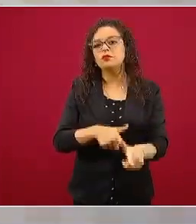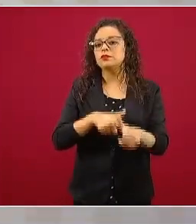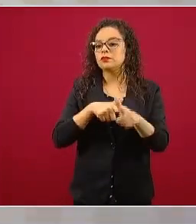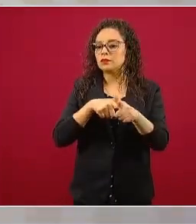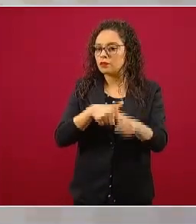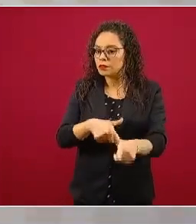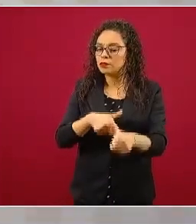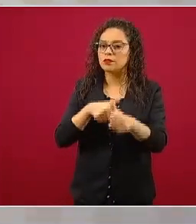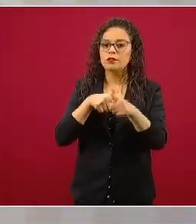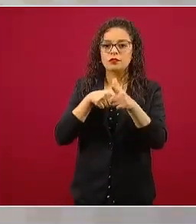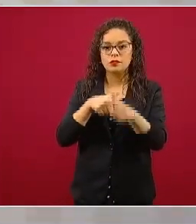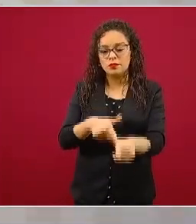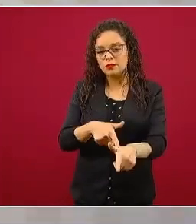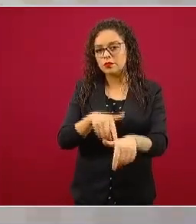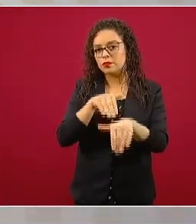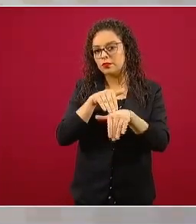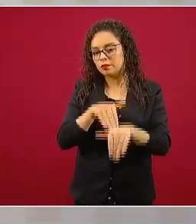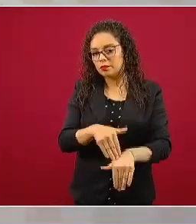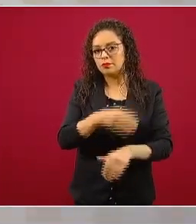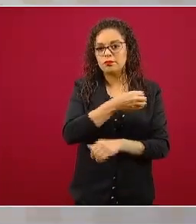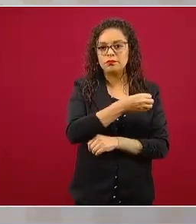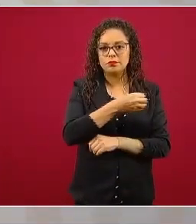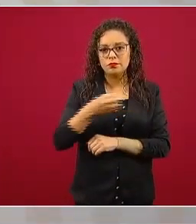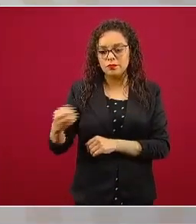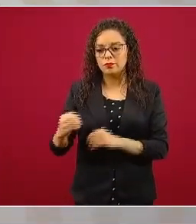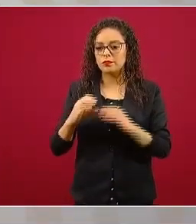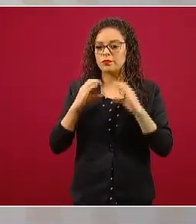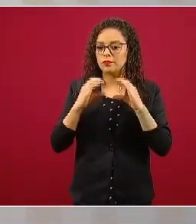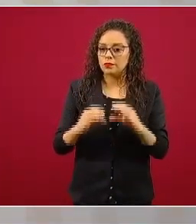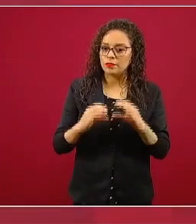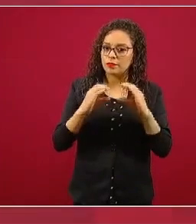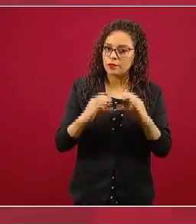la disciplina,